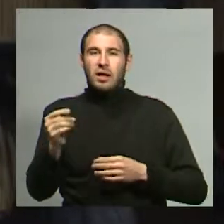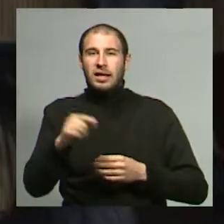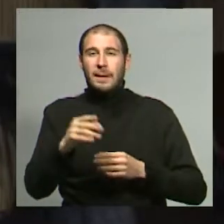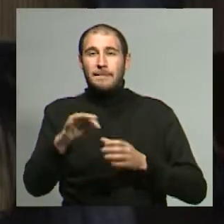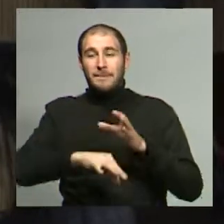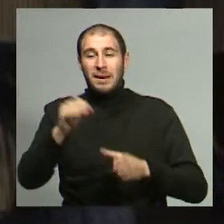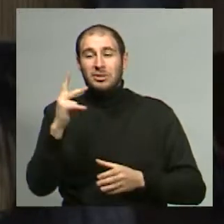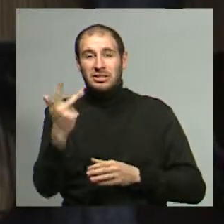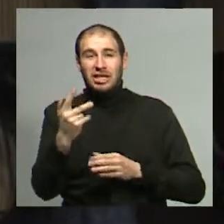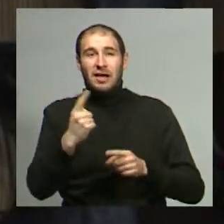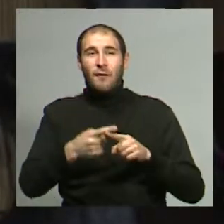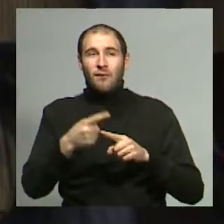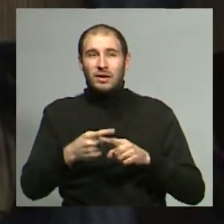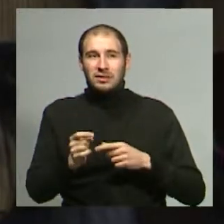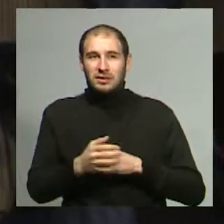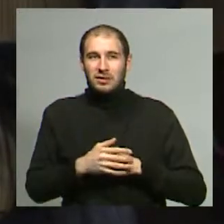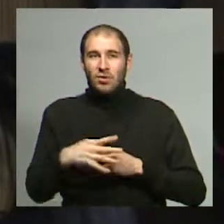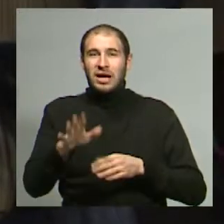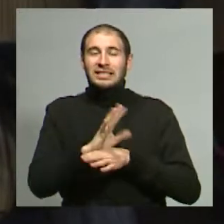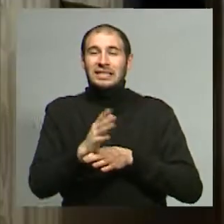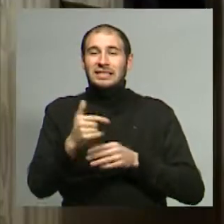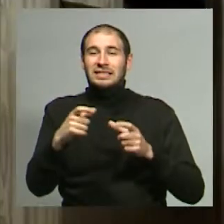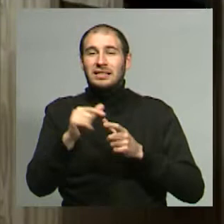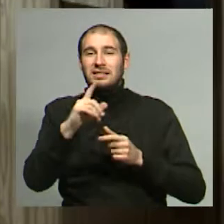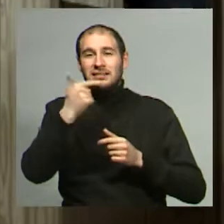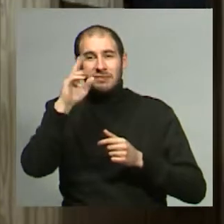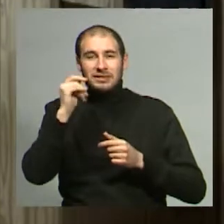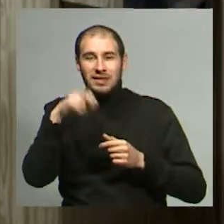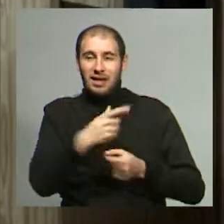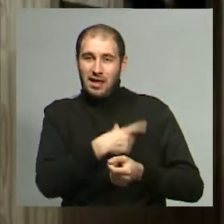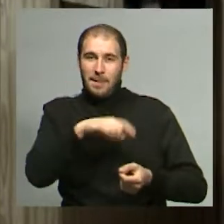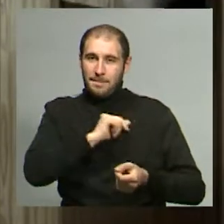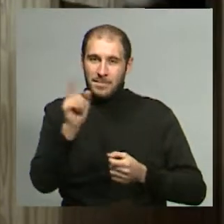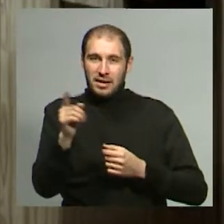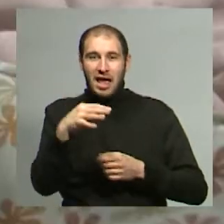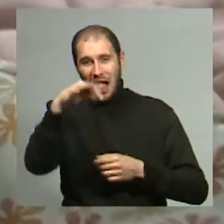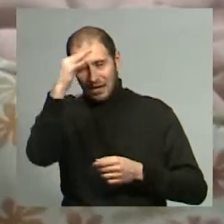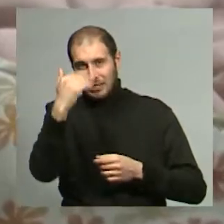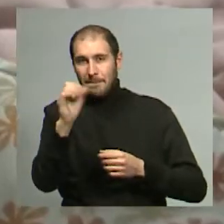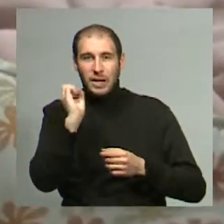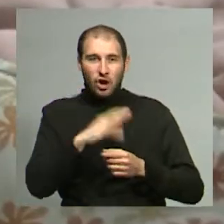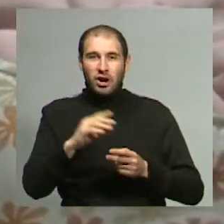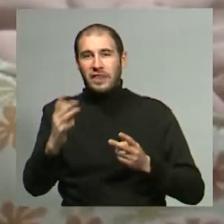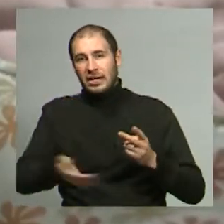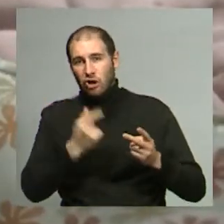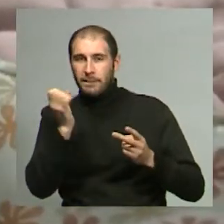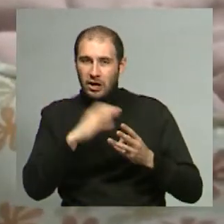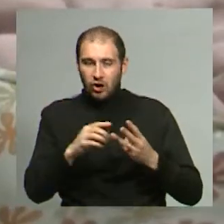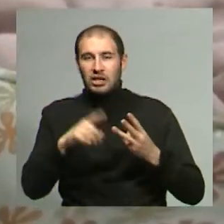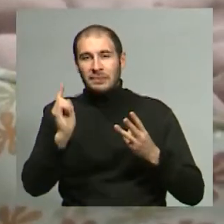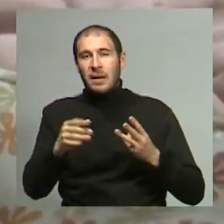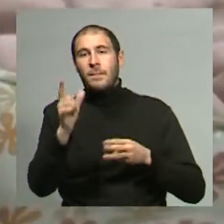3 premios en el Festival de Cine San Sebastián, allí en España: mejor actriz, mejor dirección y también